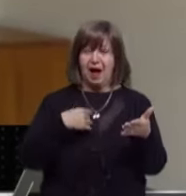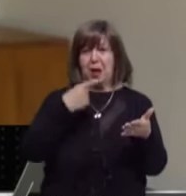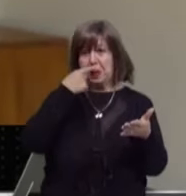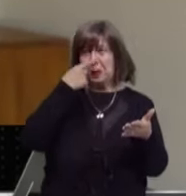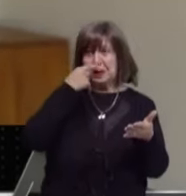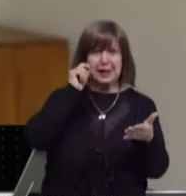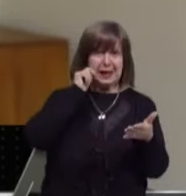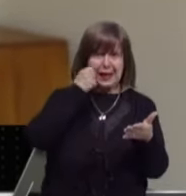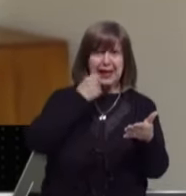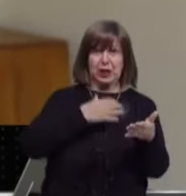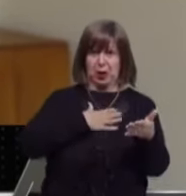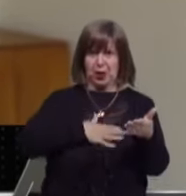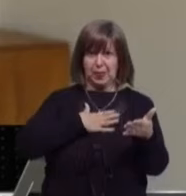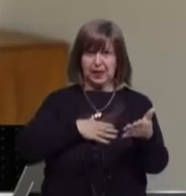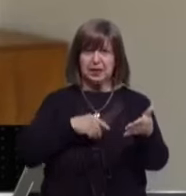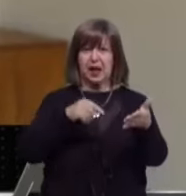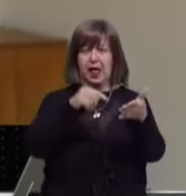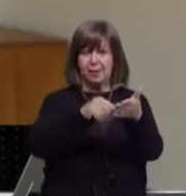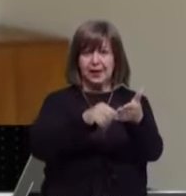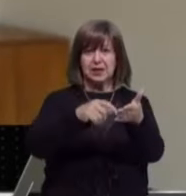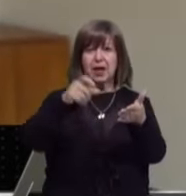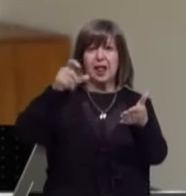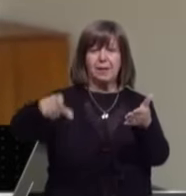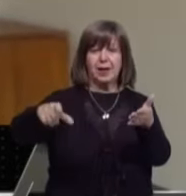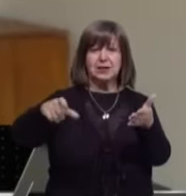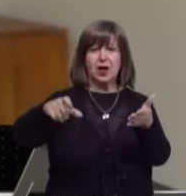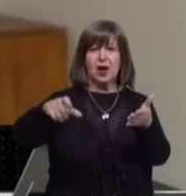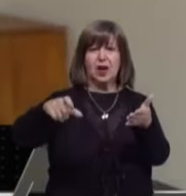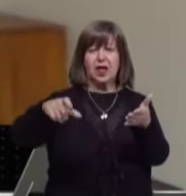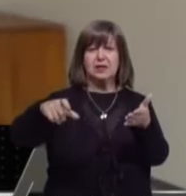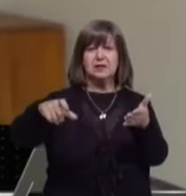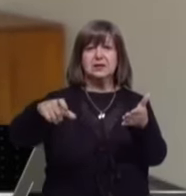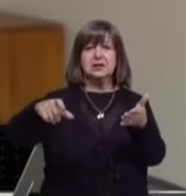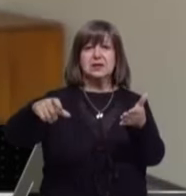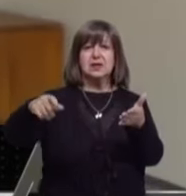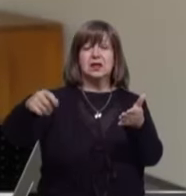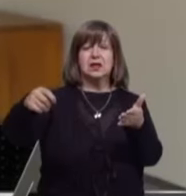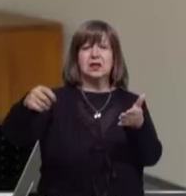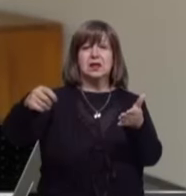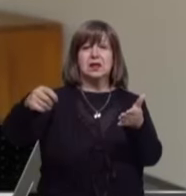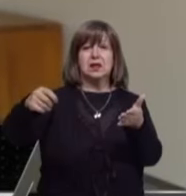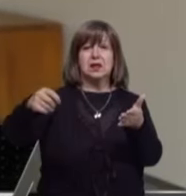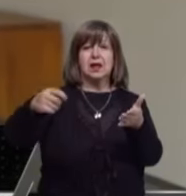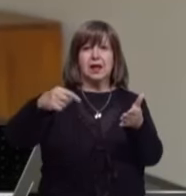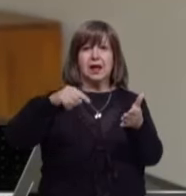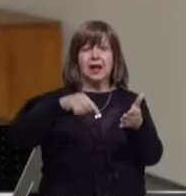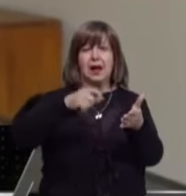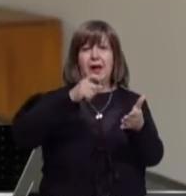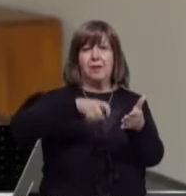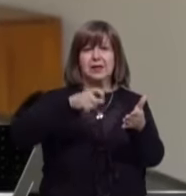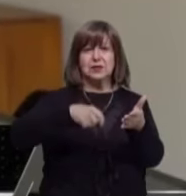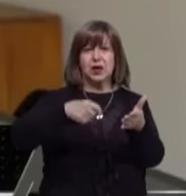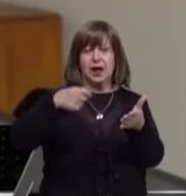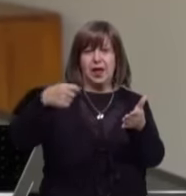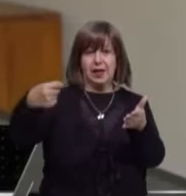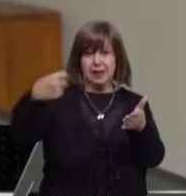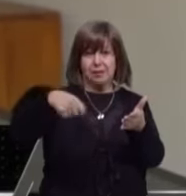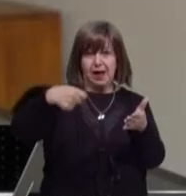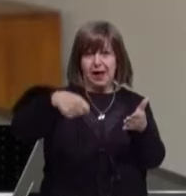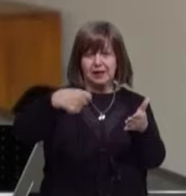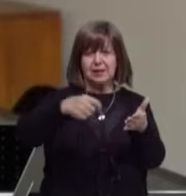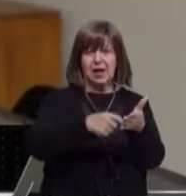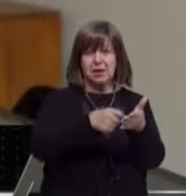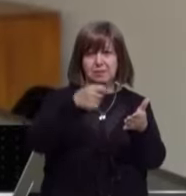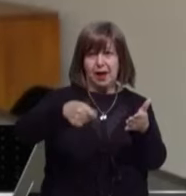de que efectivamente el delincuente abona por esos me gusta, logran que la víctima